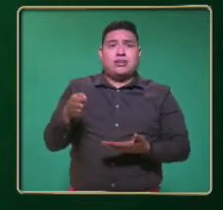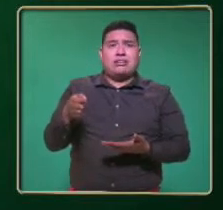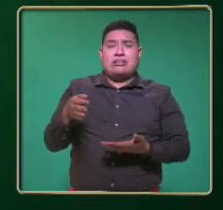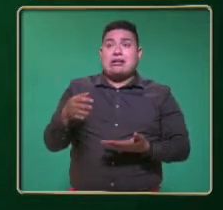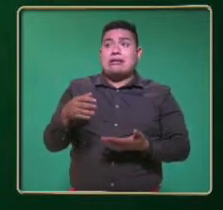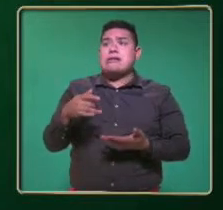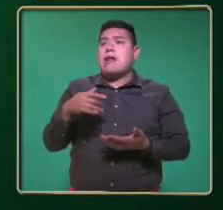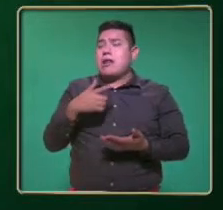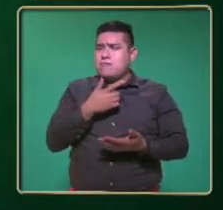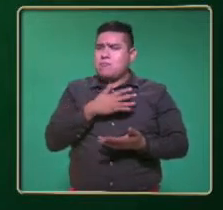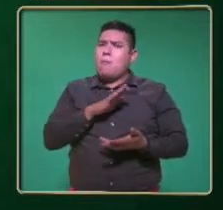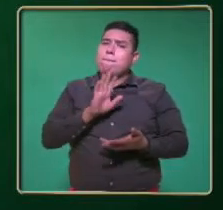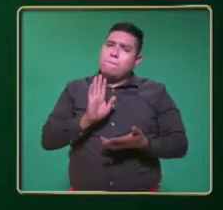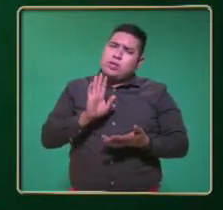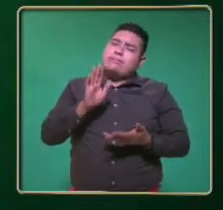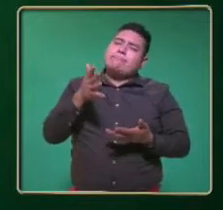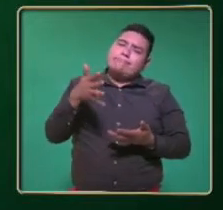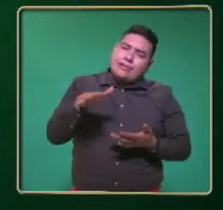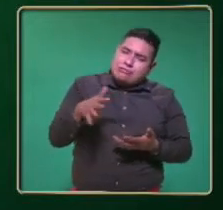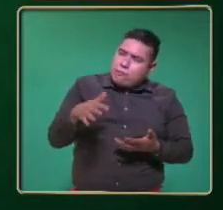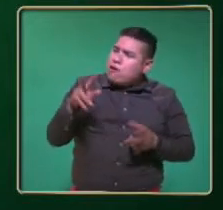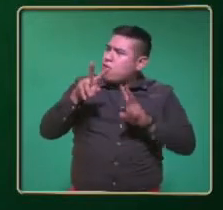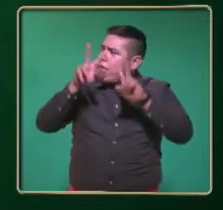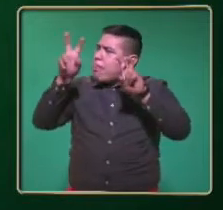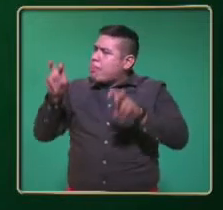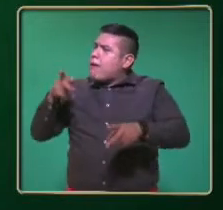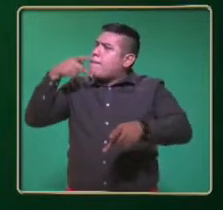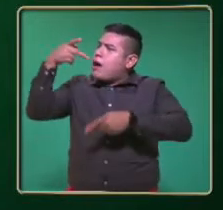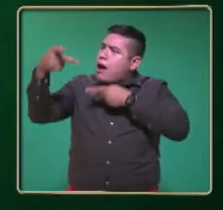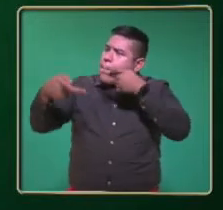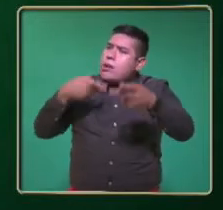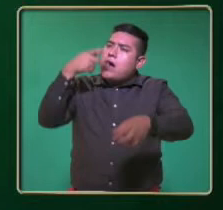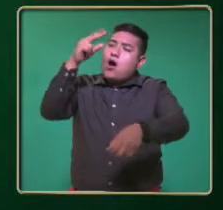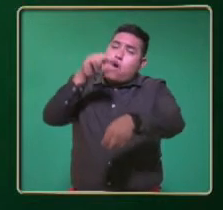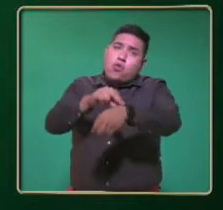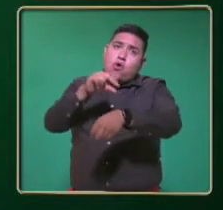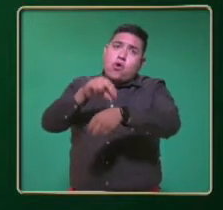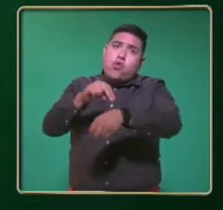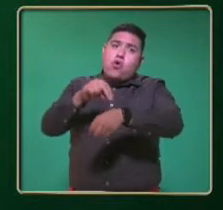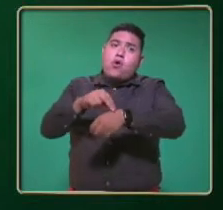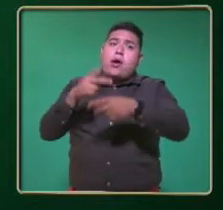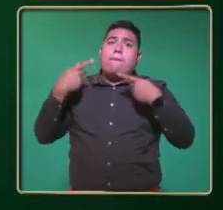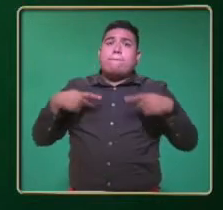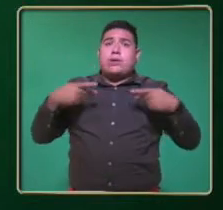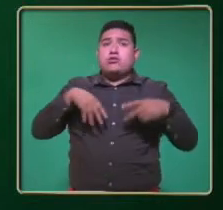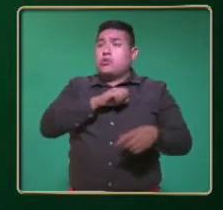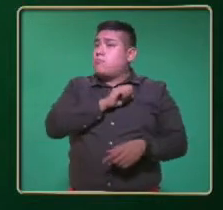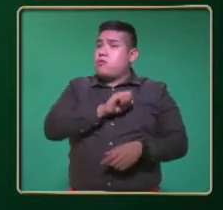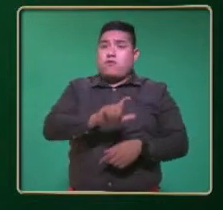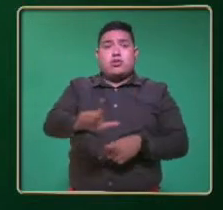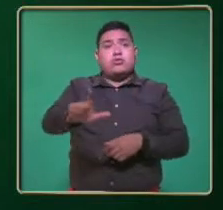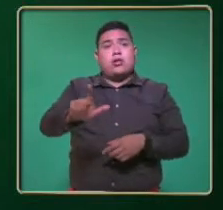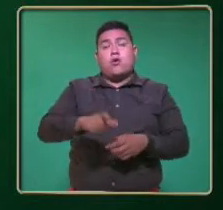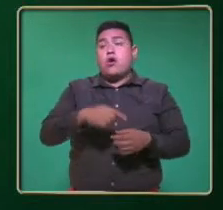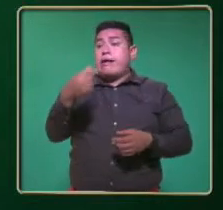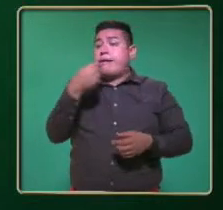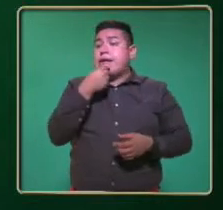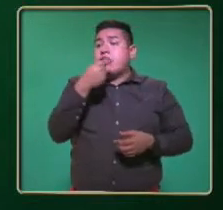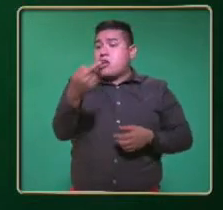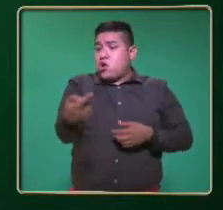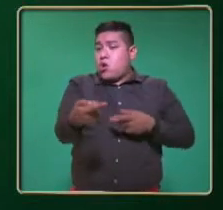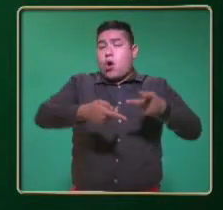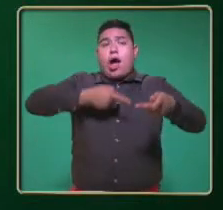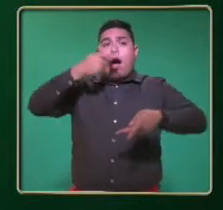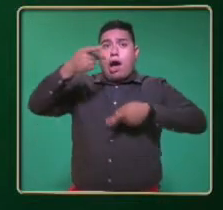más cómodos hablando del tema con un médico, con un especialista, hasta con el niño en